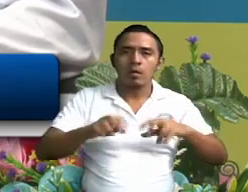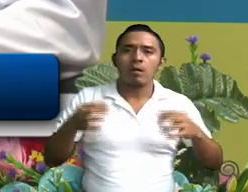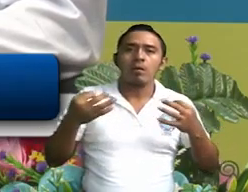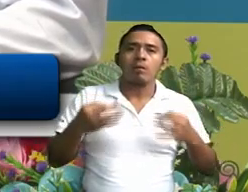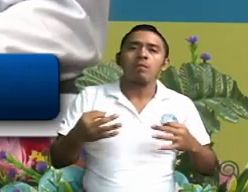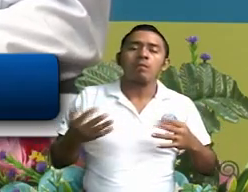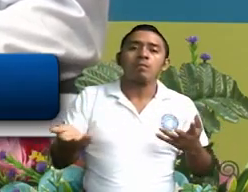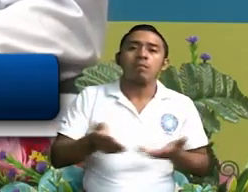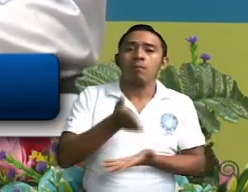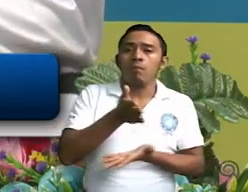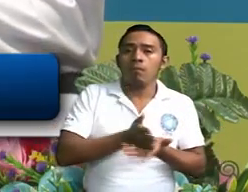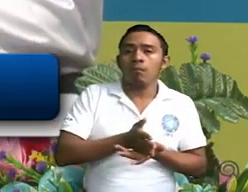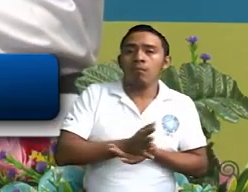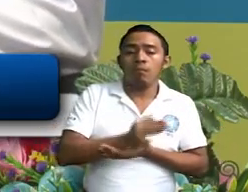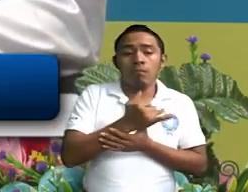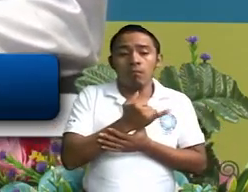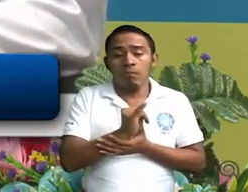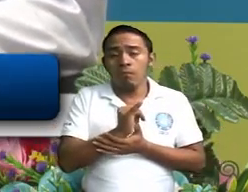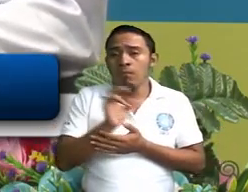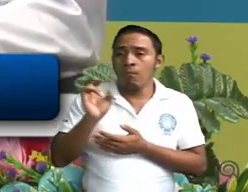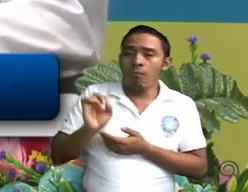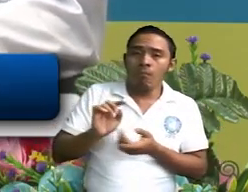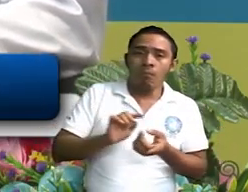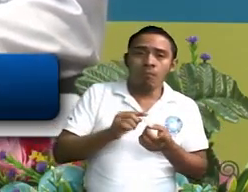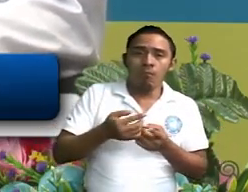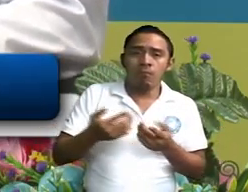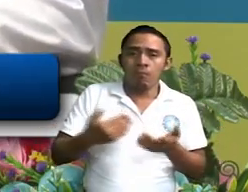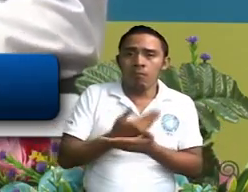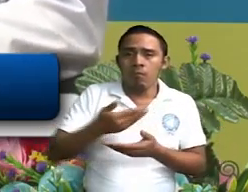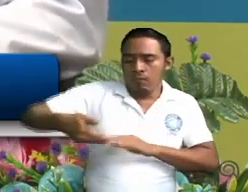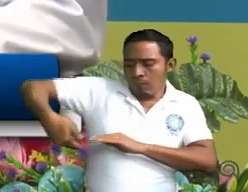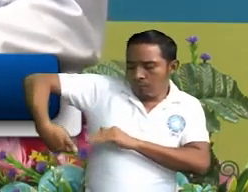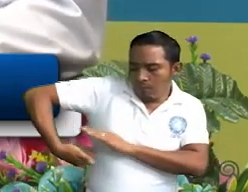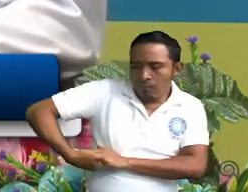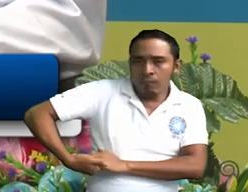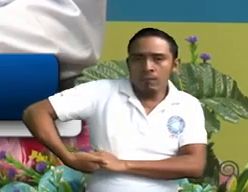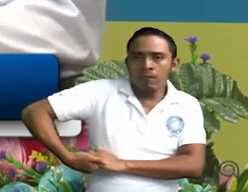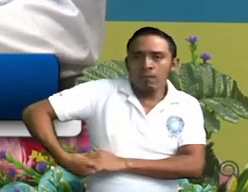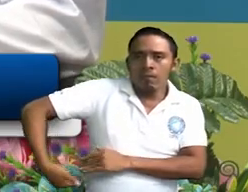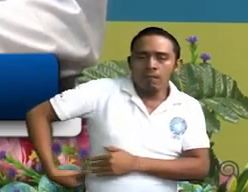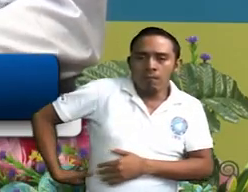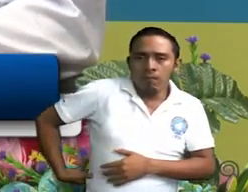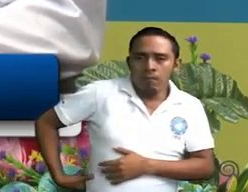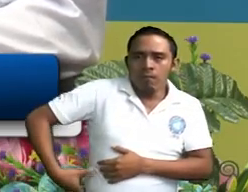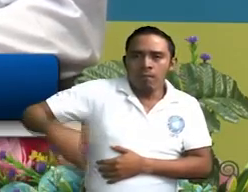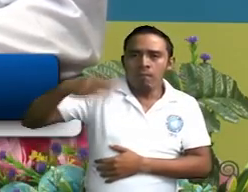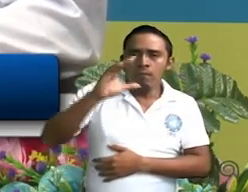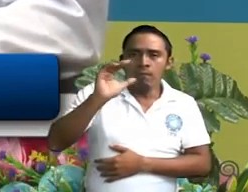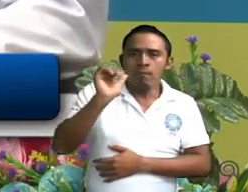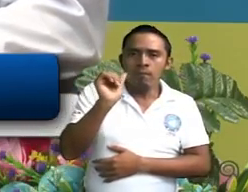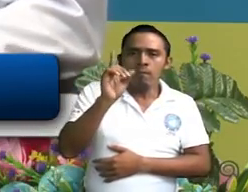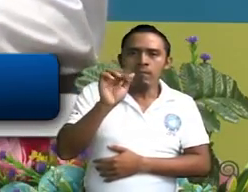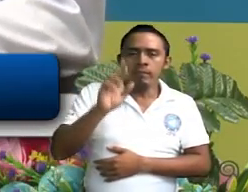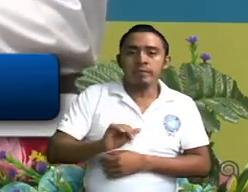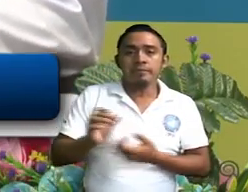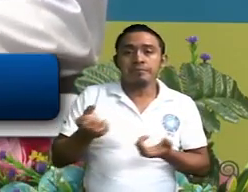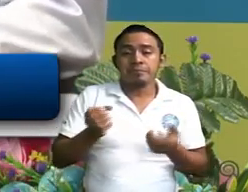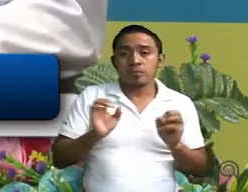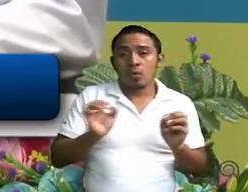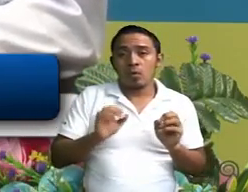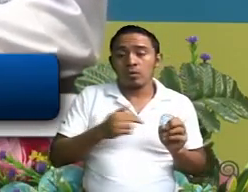decisión si hacer un cambio de la cadera, o sea, colocar una prótesis de cadera. Ajá. O realizar cirugías reconstructivas